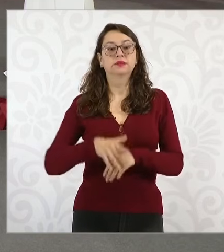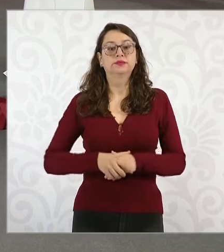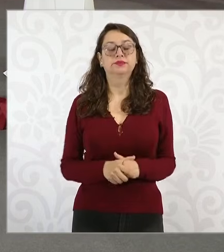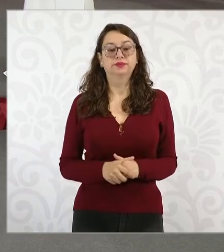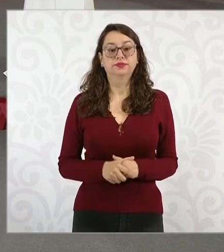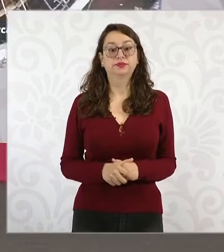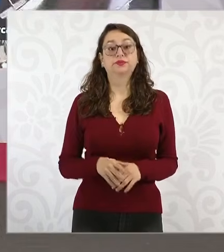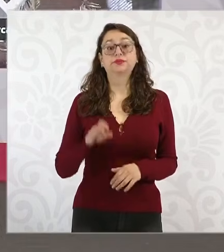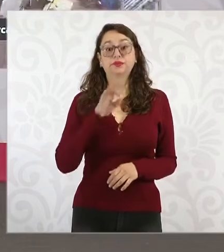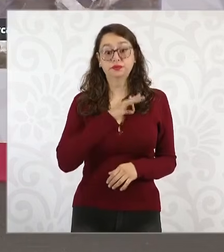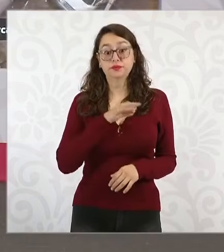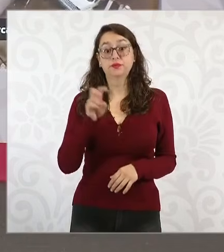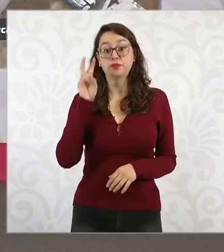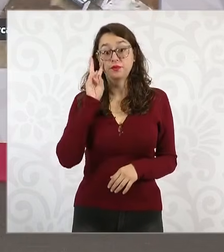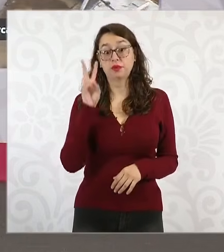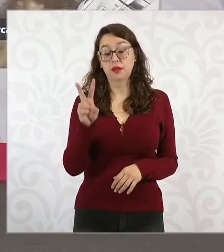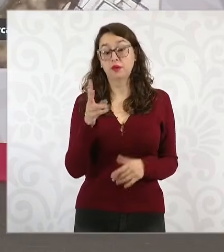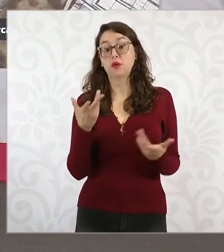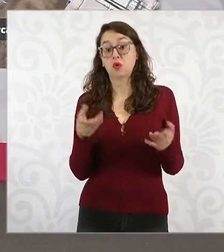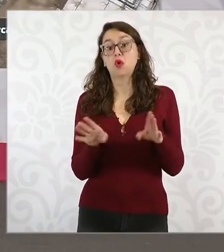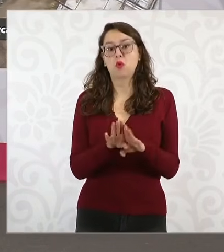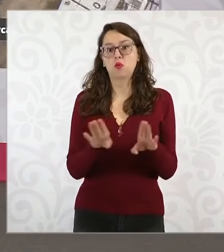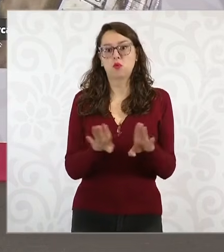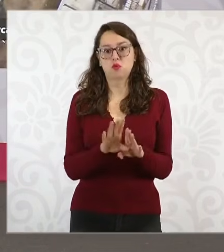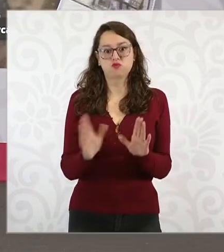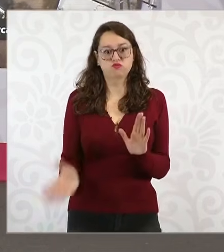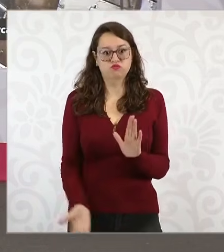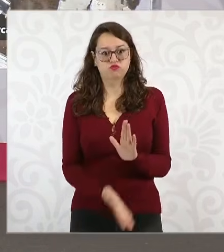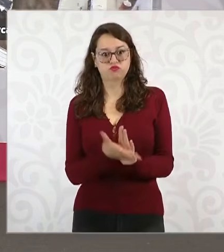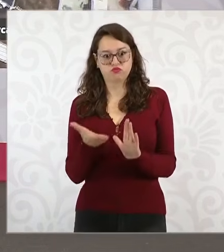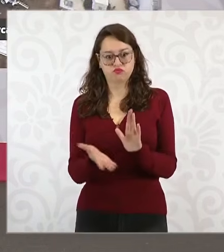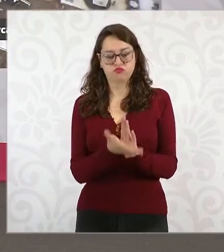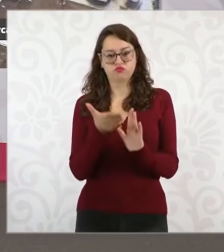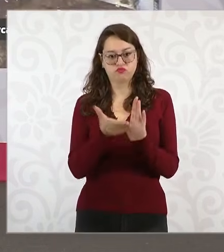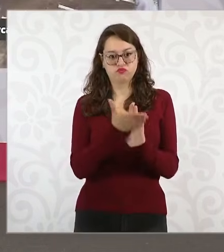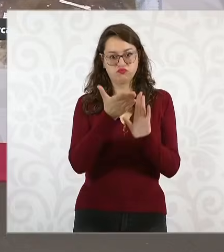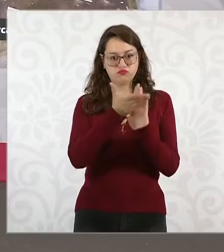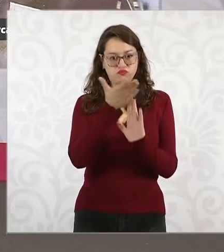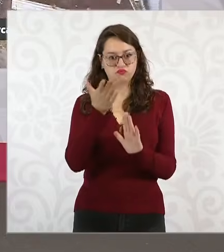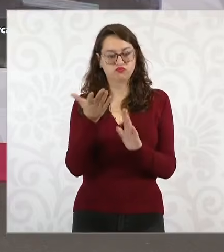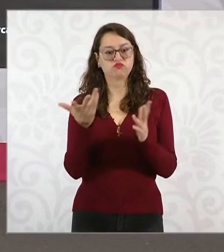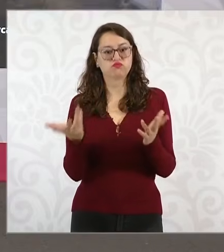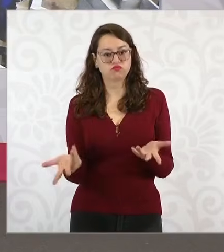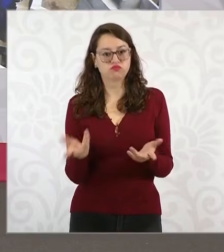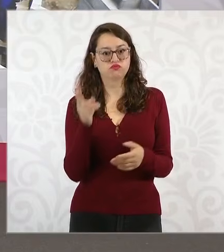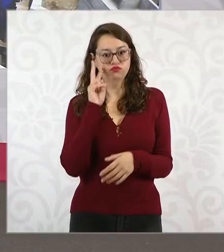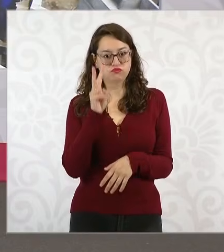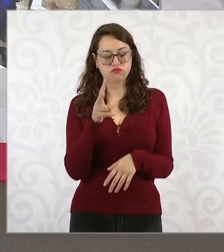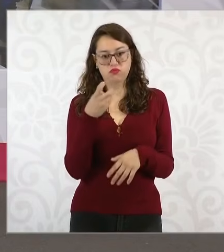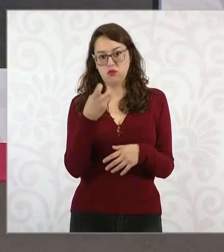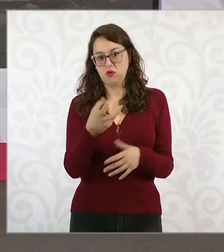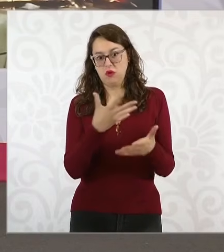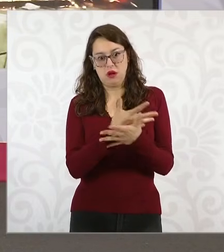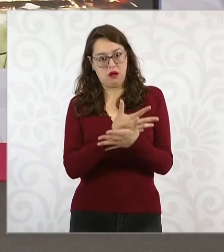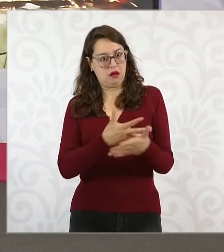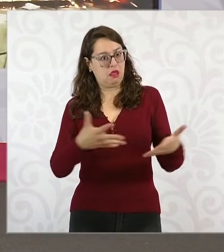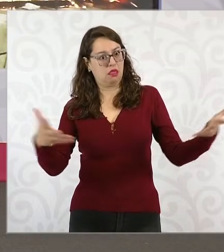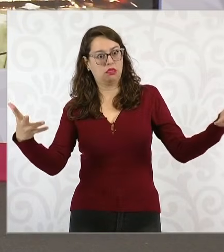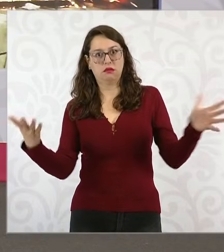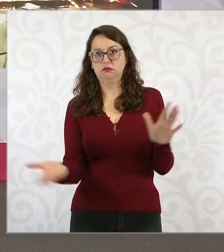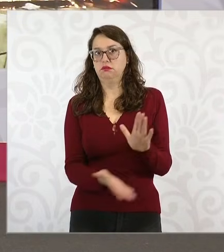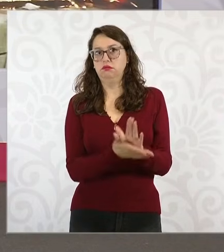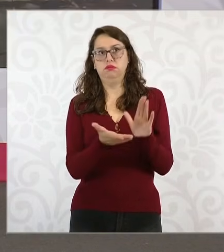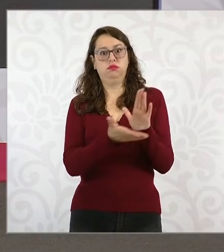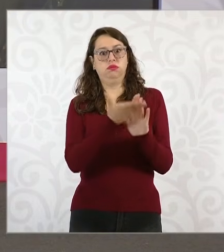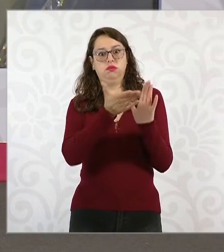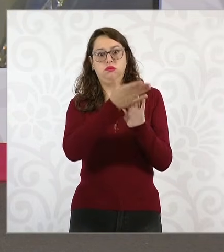Bueno, aquí podemos ver algunas imágenes que nos dan cuenta de la envergadura de esta obra. Aquí